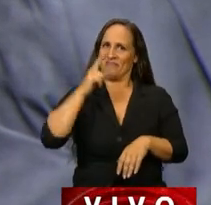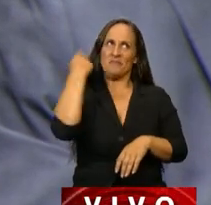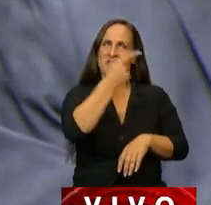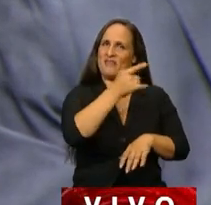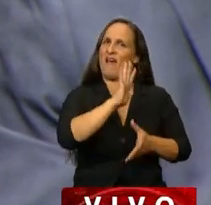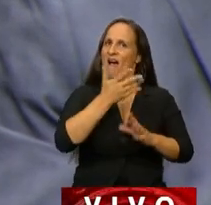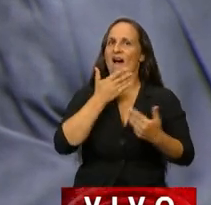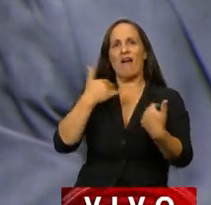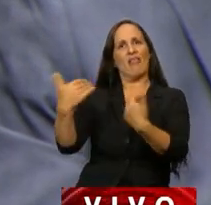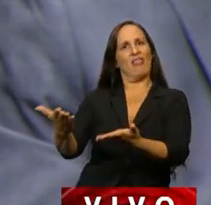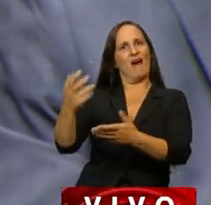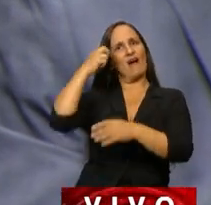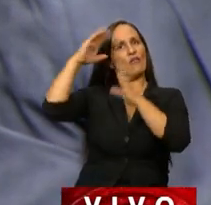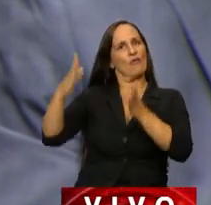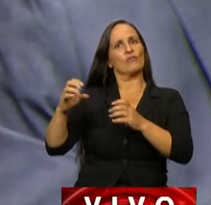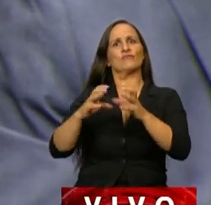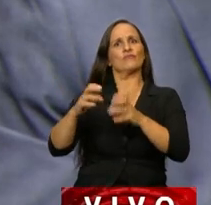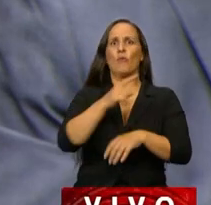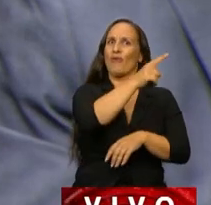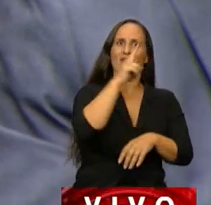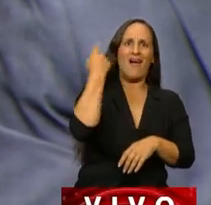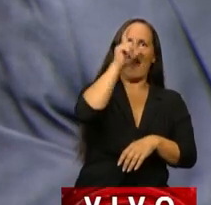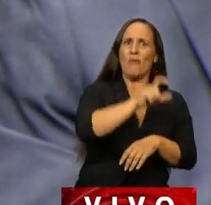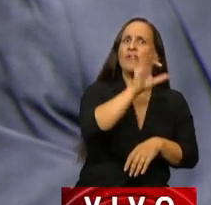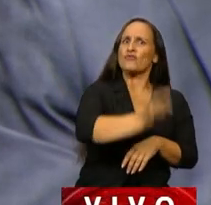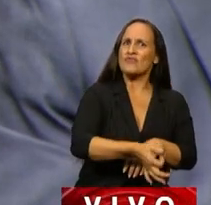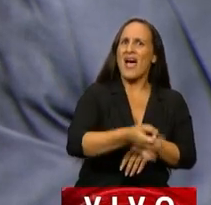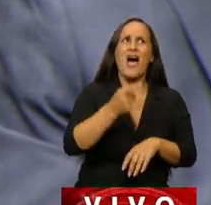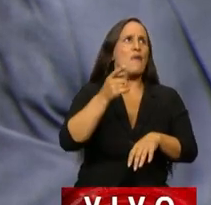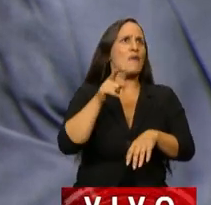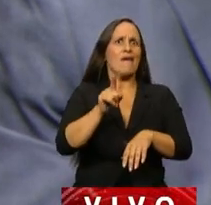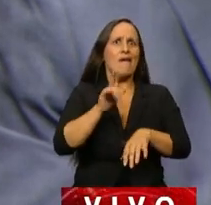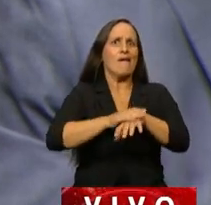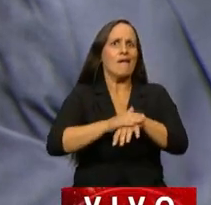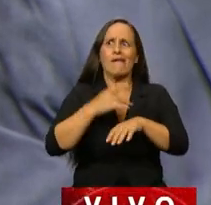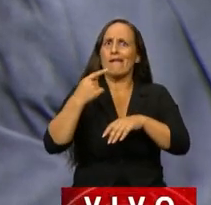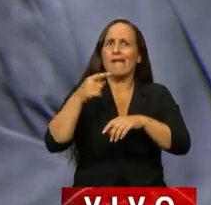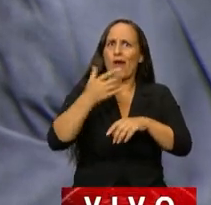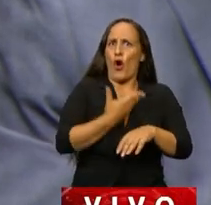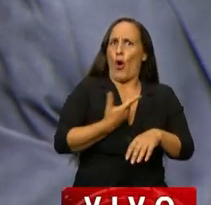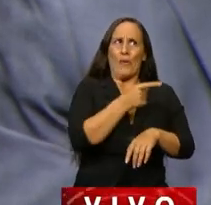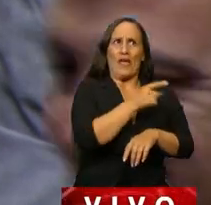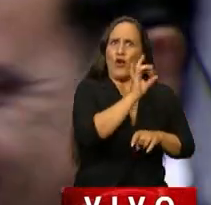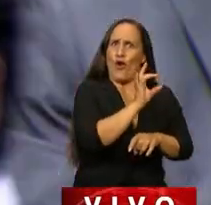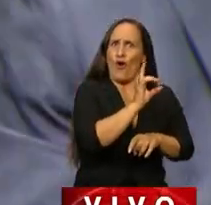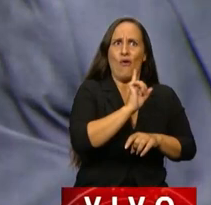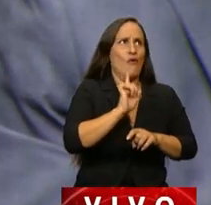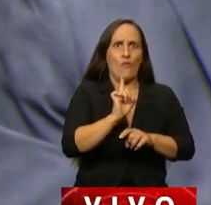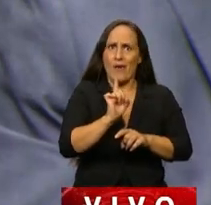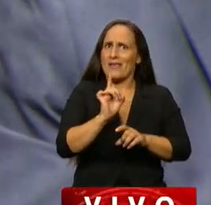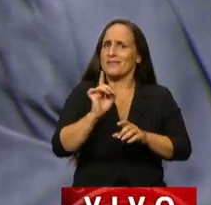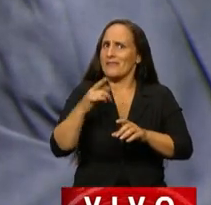Fernández, de entender que las obligaciones intergeneracionales que superan a un gobierno o una